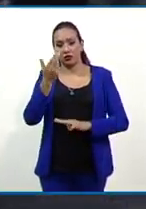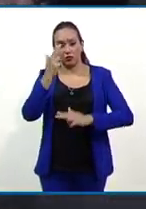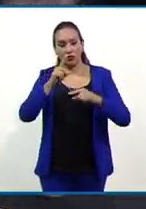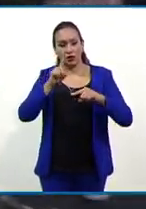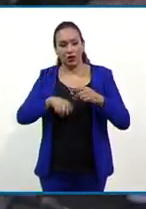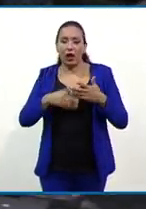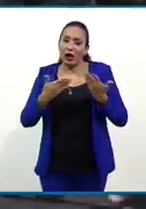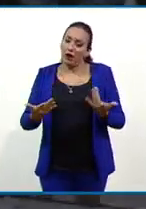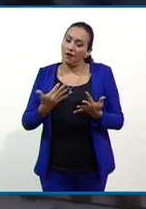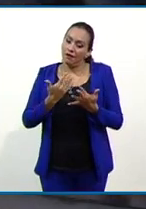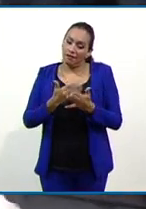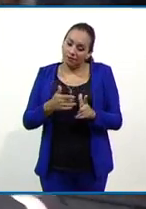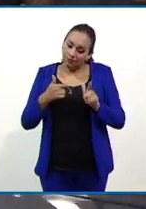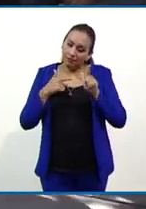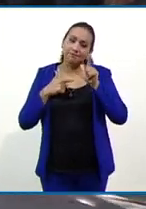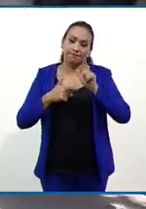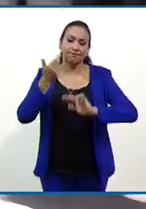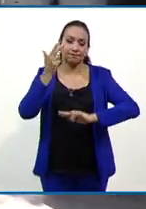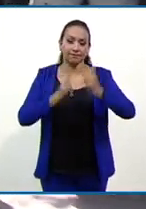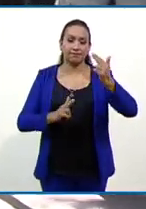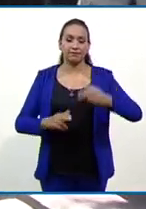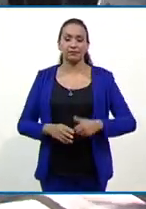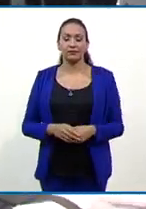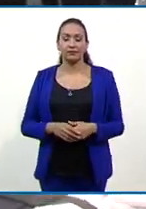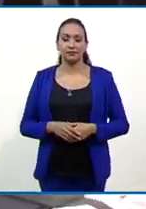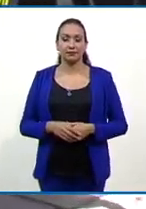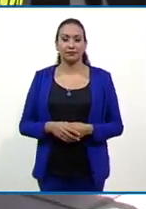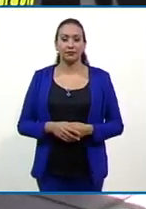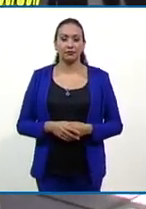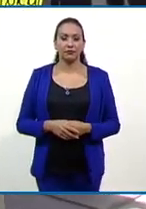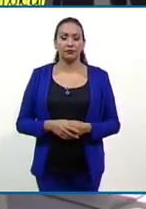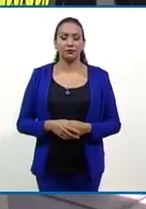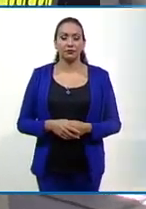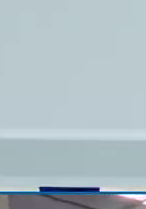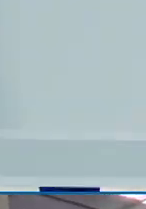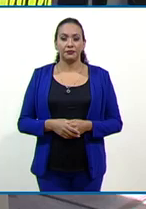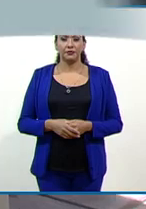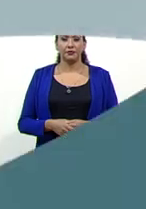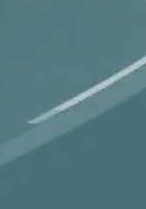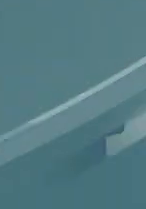Para el canal del Poder Judicial de la Federación, Lorena Sánchez Cabrera.